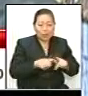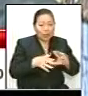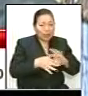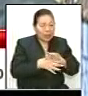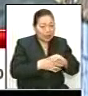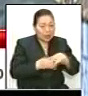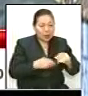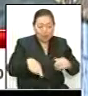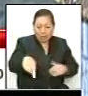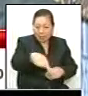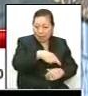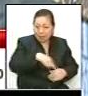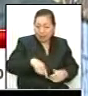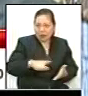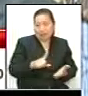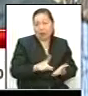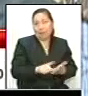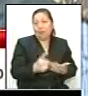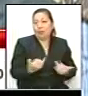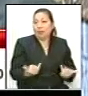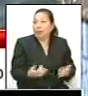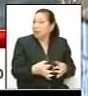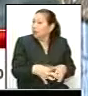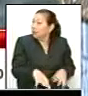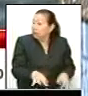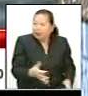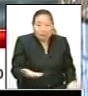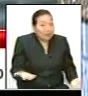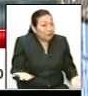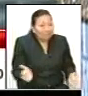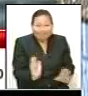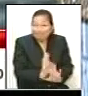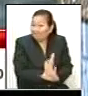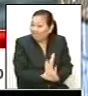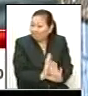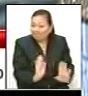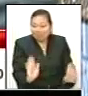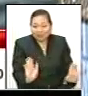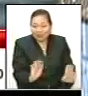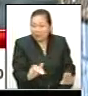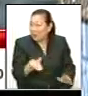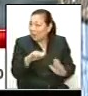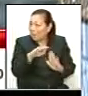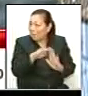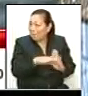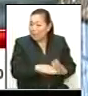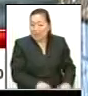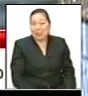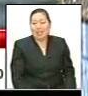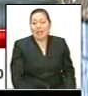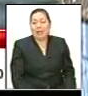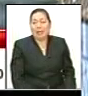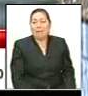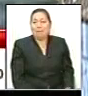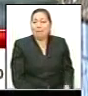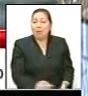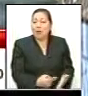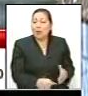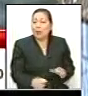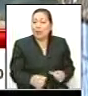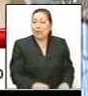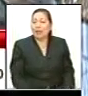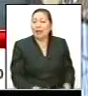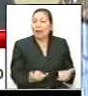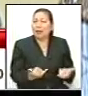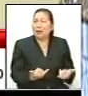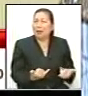histórico. Miren de lo que estamos hablando. No se ha exigido lo mínimo, lo mínimo. Y